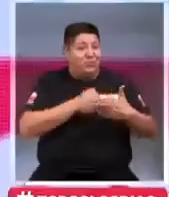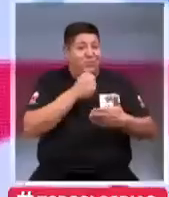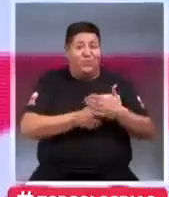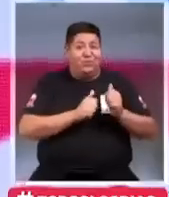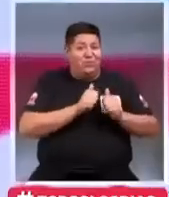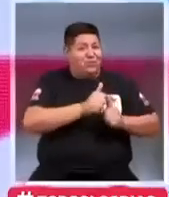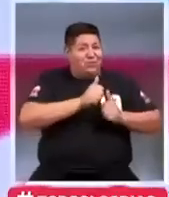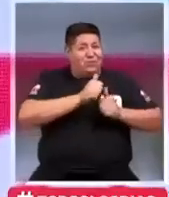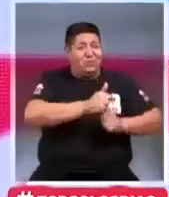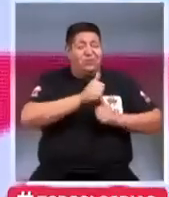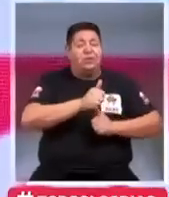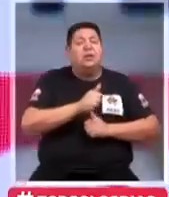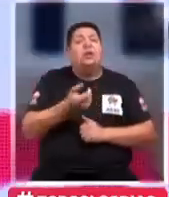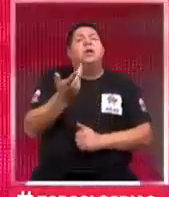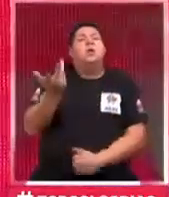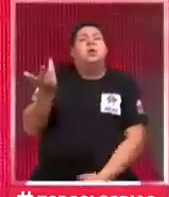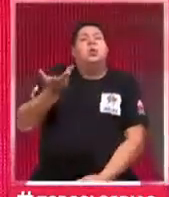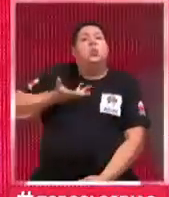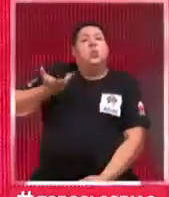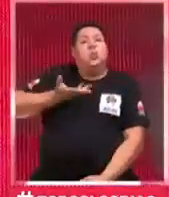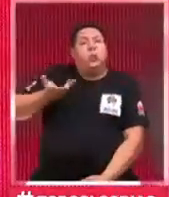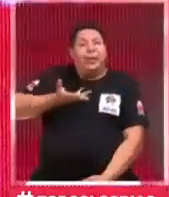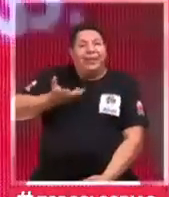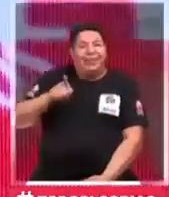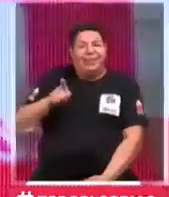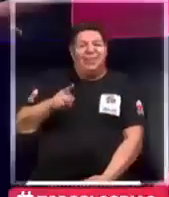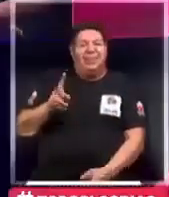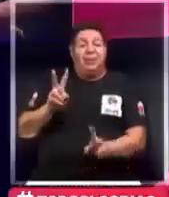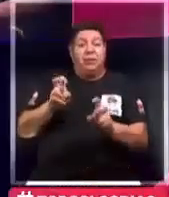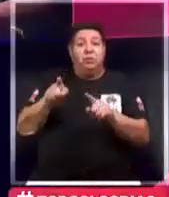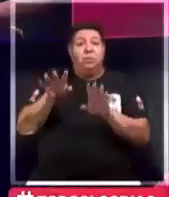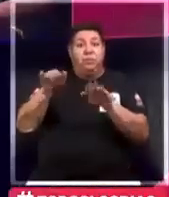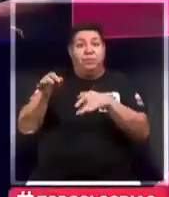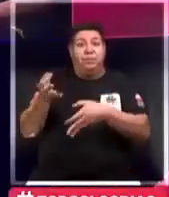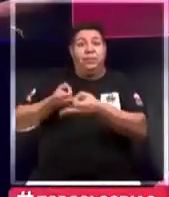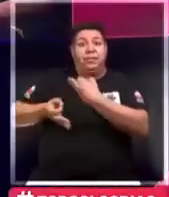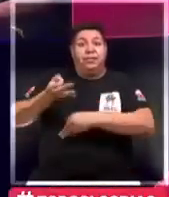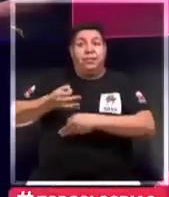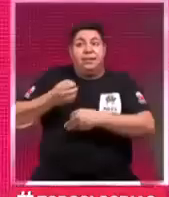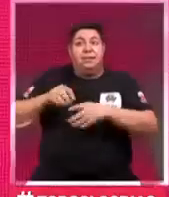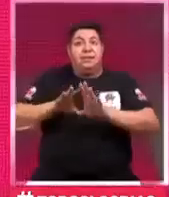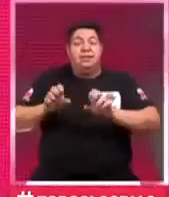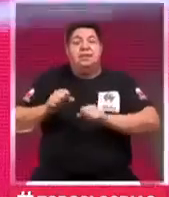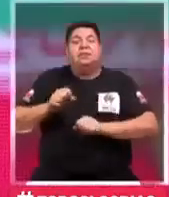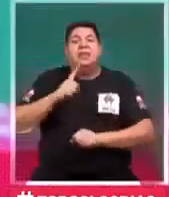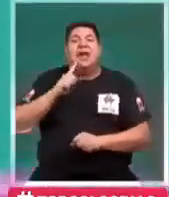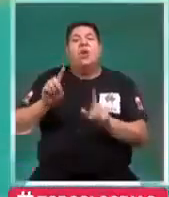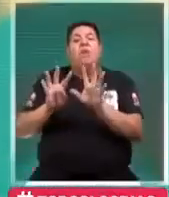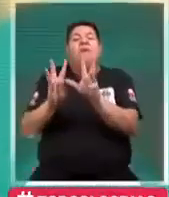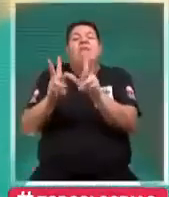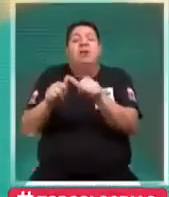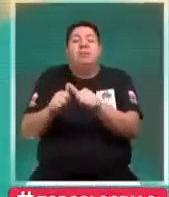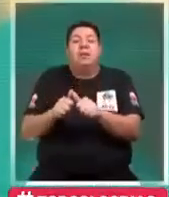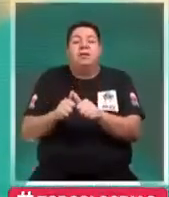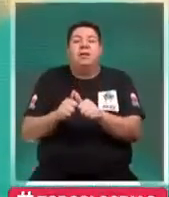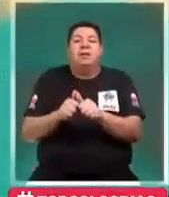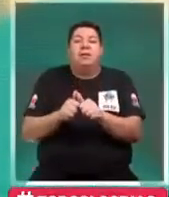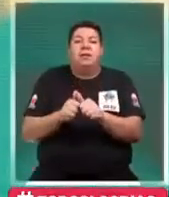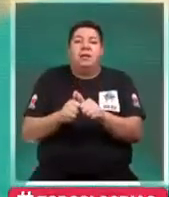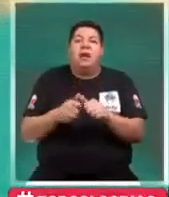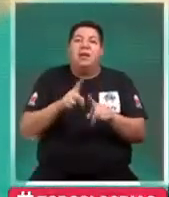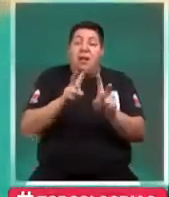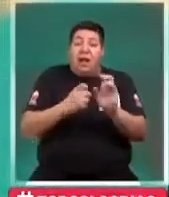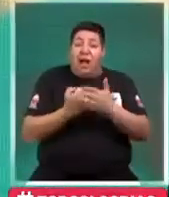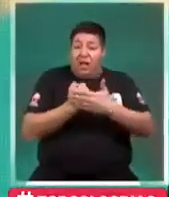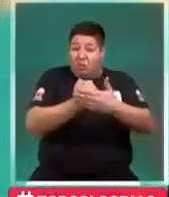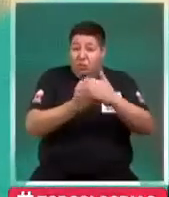quiero que nos cuentes, porque tú lo dijiste ahí, Teletón fue tu otra familia. ¿Cuánto te ha ayudado la Teletón